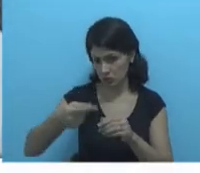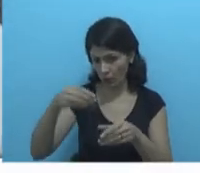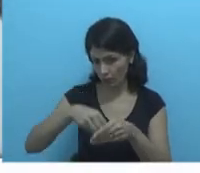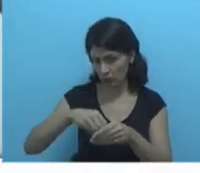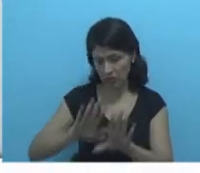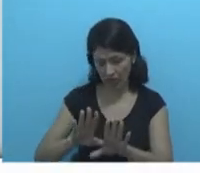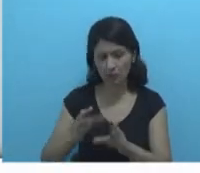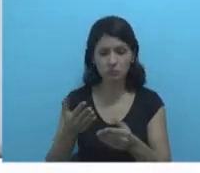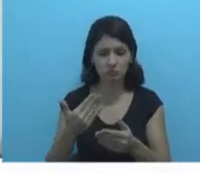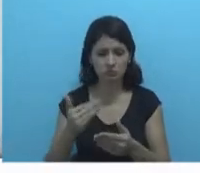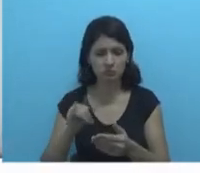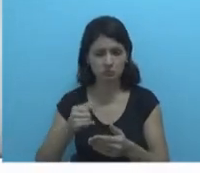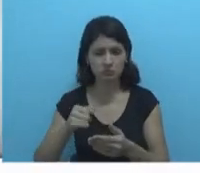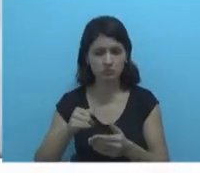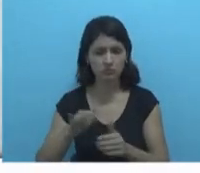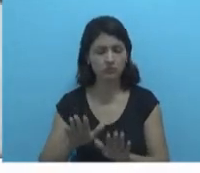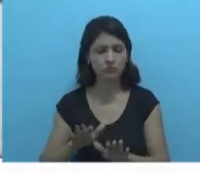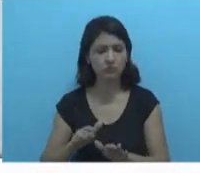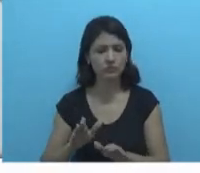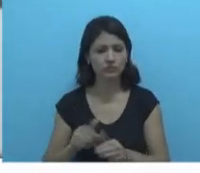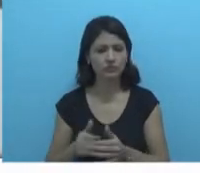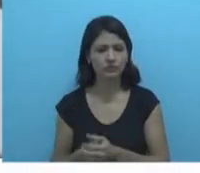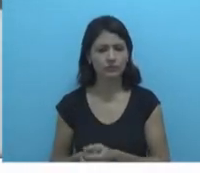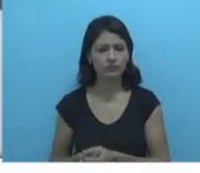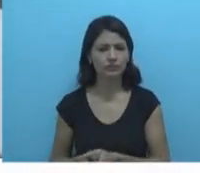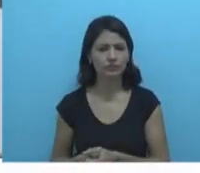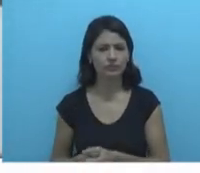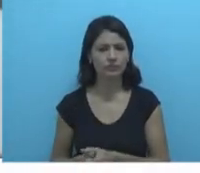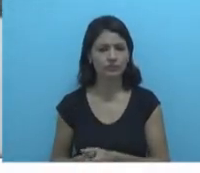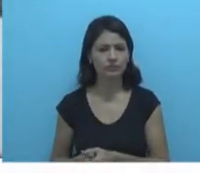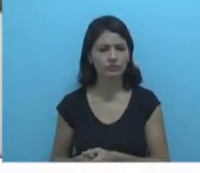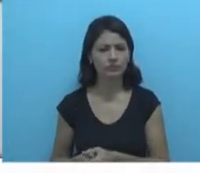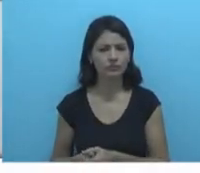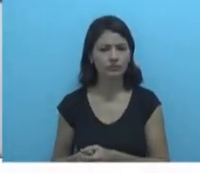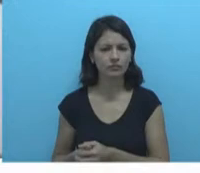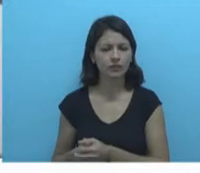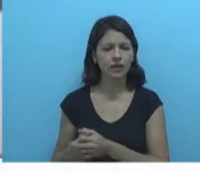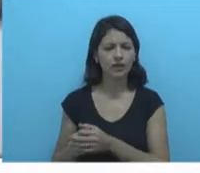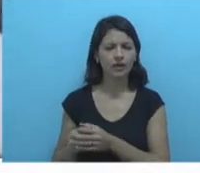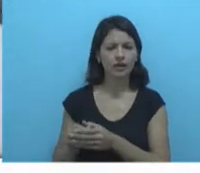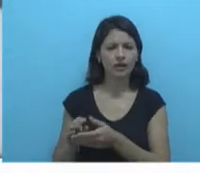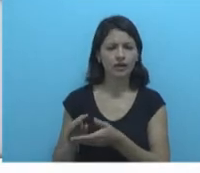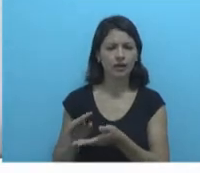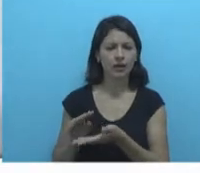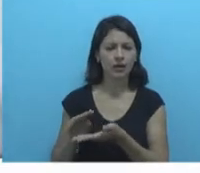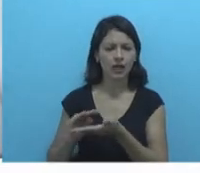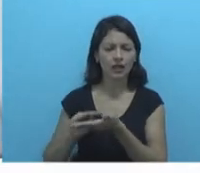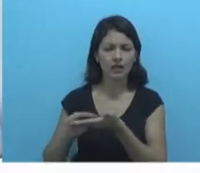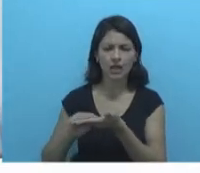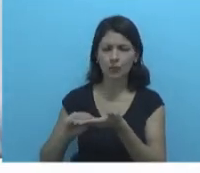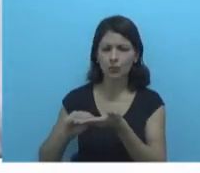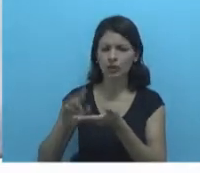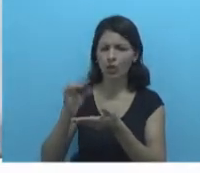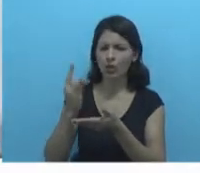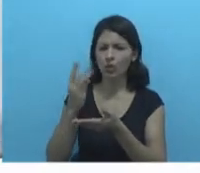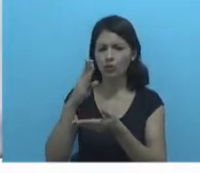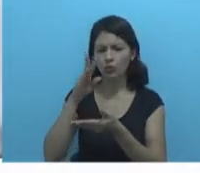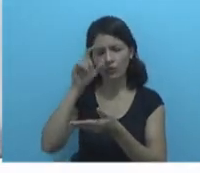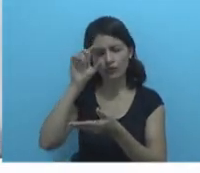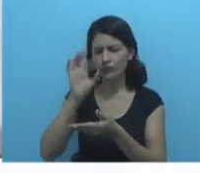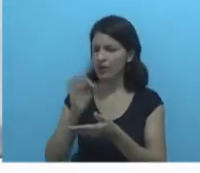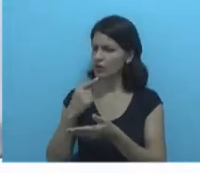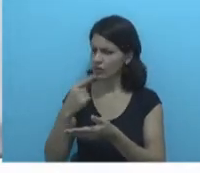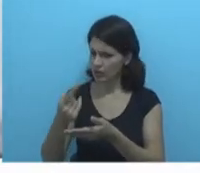tenemos inconveniente, no fue una falla de labor parlamentaria. El diputado Rubio se lo planteó y usted dijo, yo no tengo problema, si alguno tiene